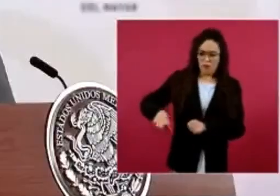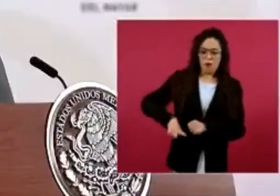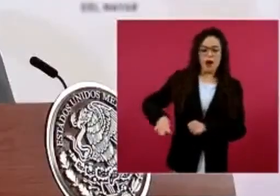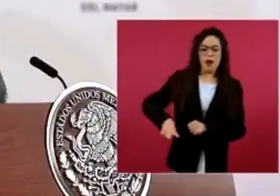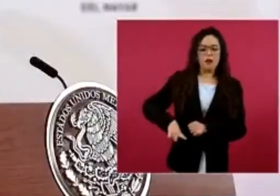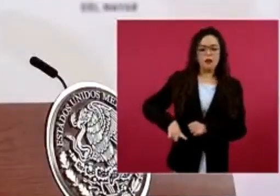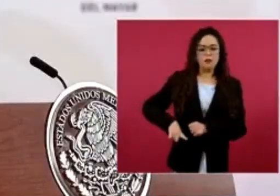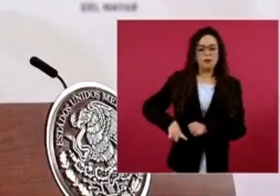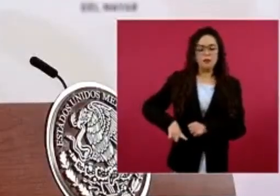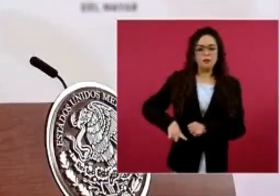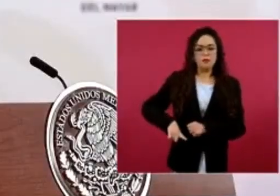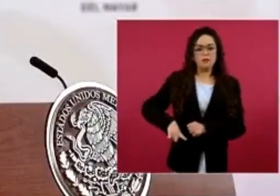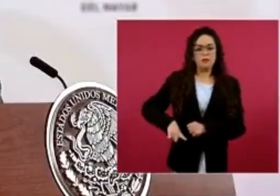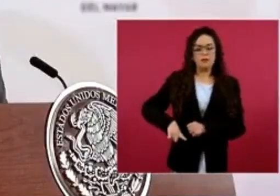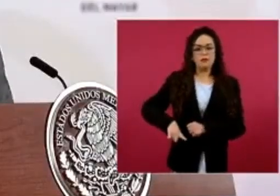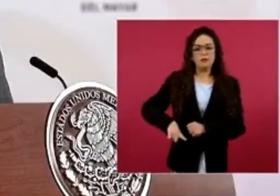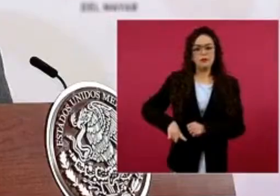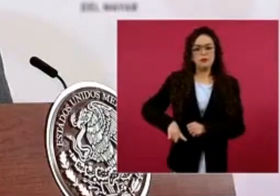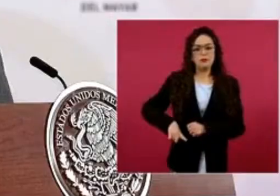y que no permita,